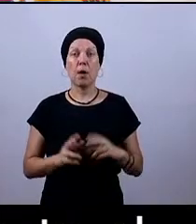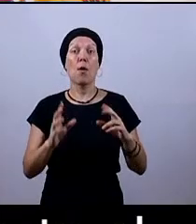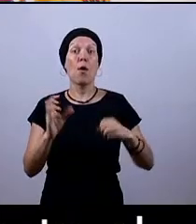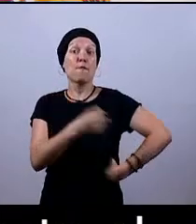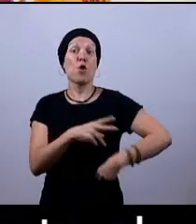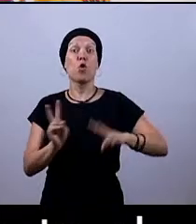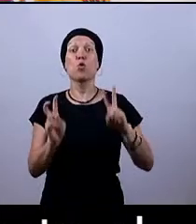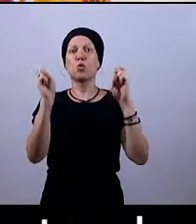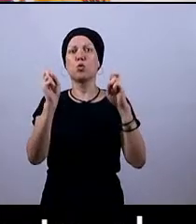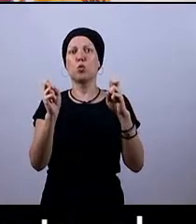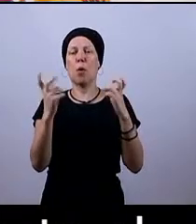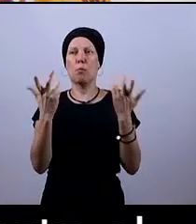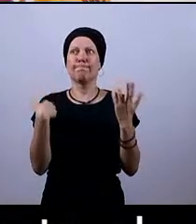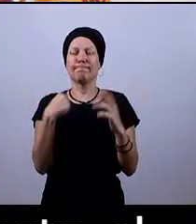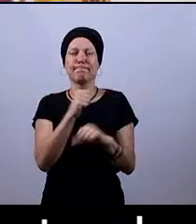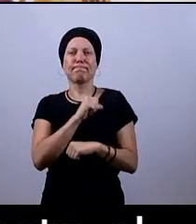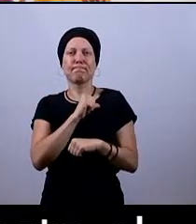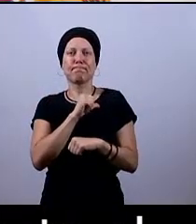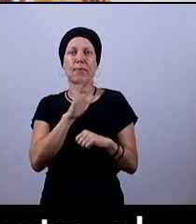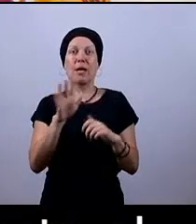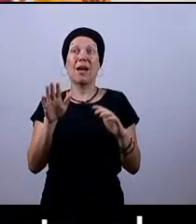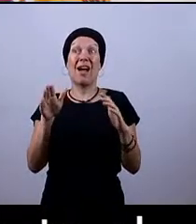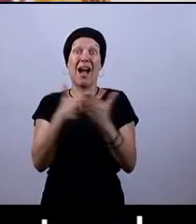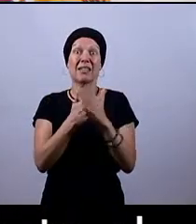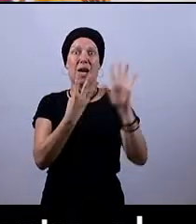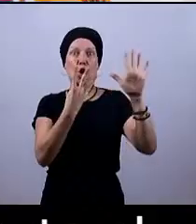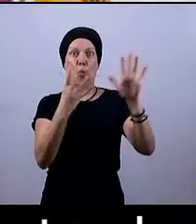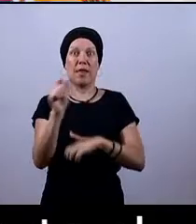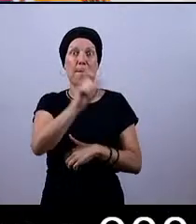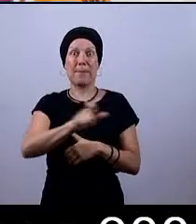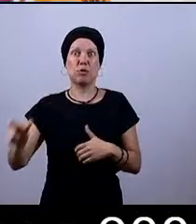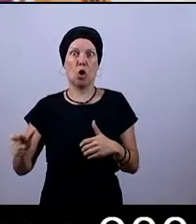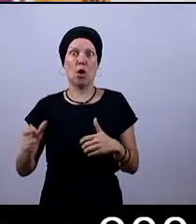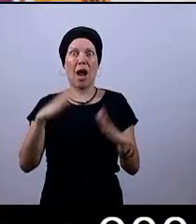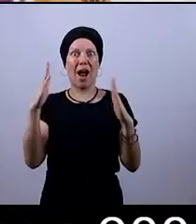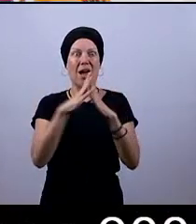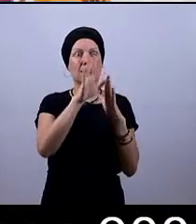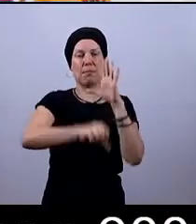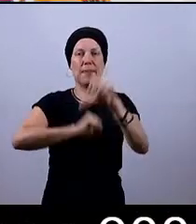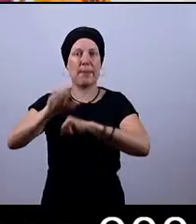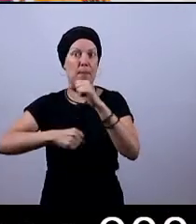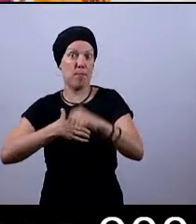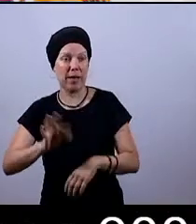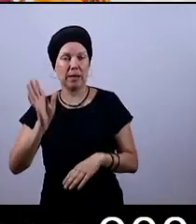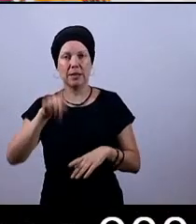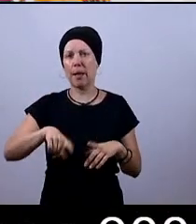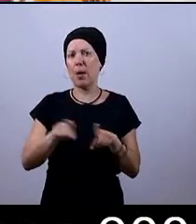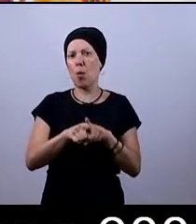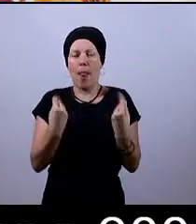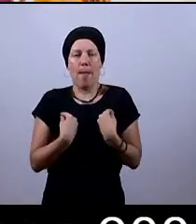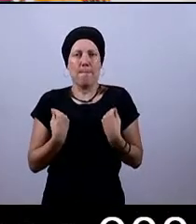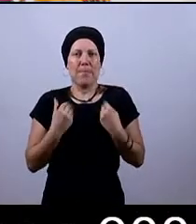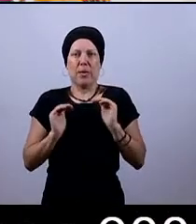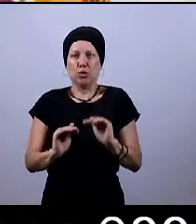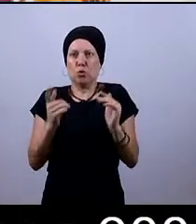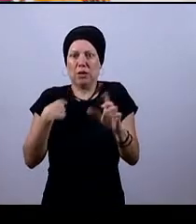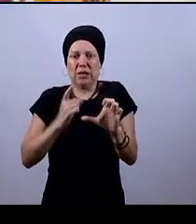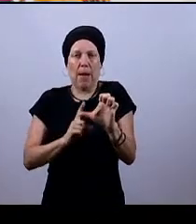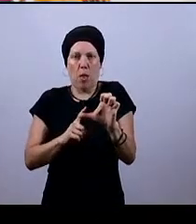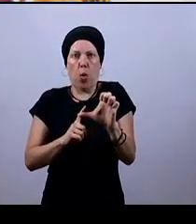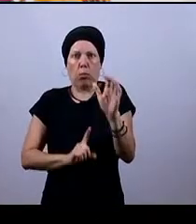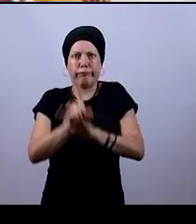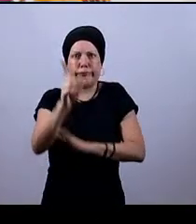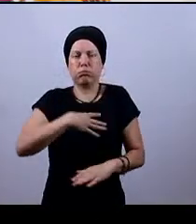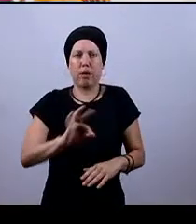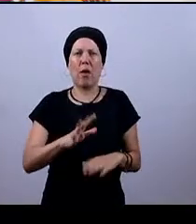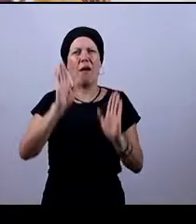esperamos alcanzar a 900 jóvenes que puedan comprarse esas viviendas, que puedan desarrollar sus vidas en Extremadura. Es